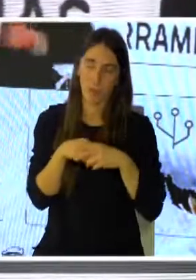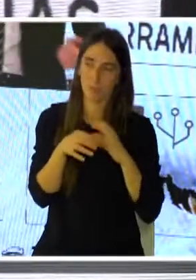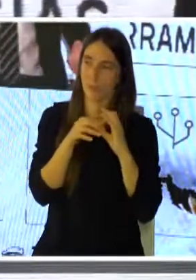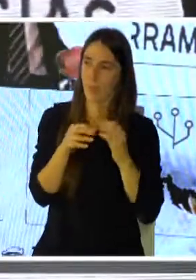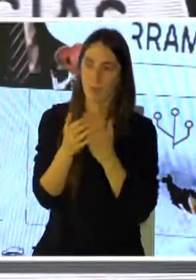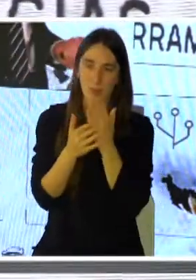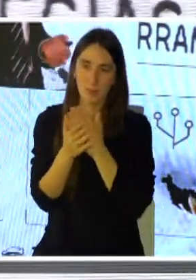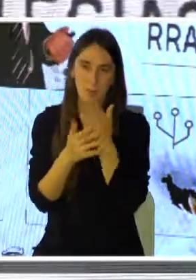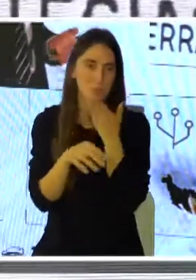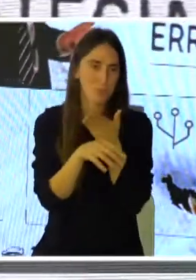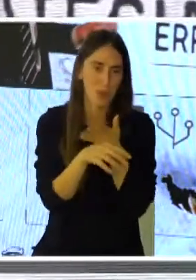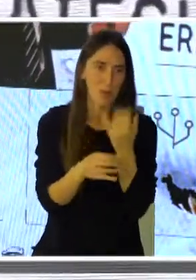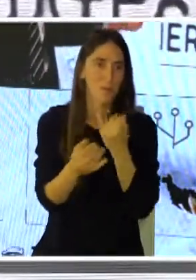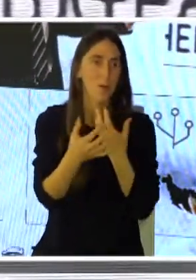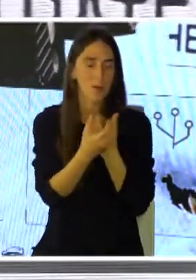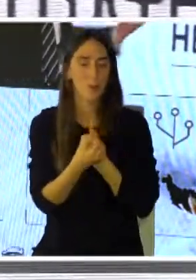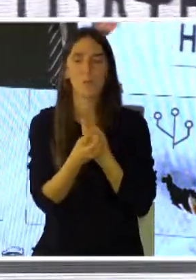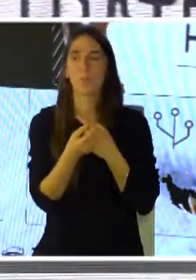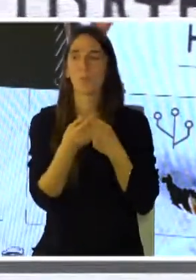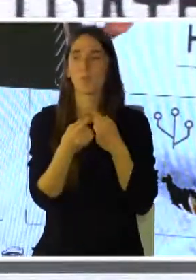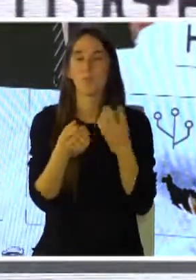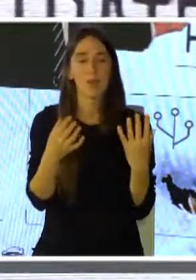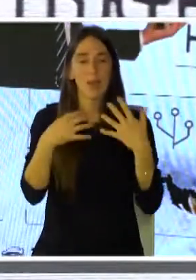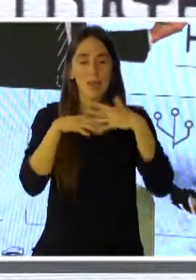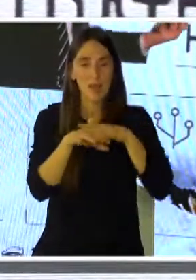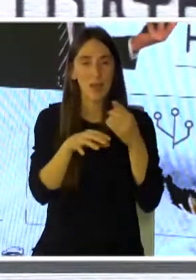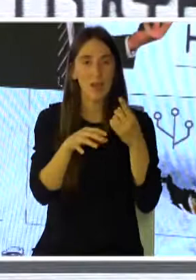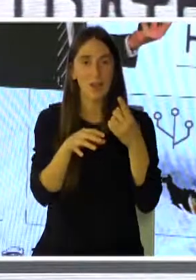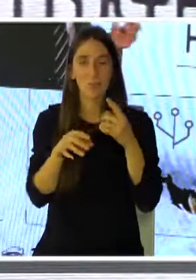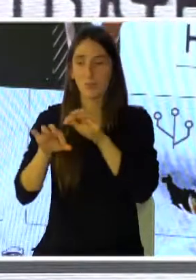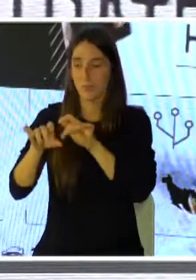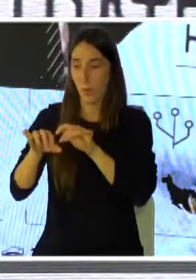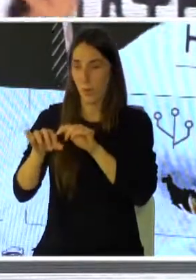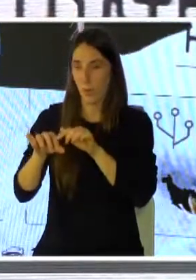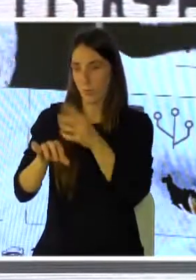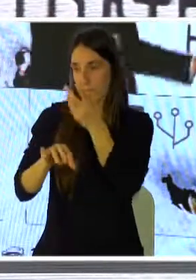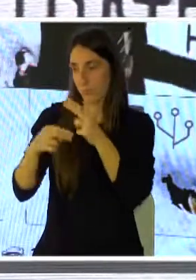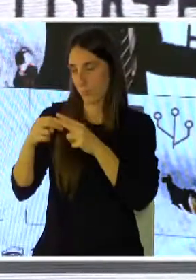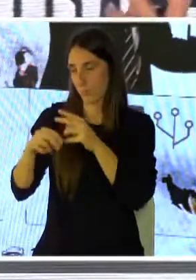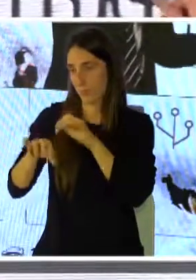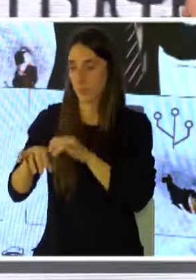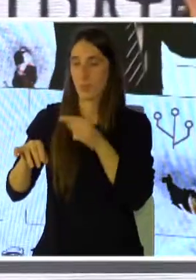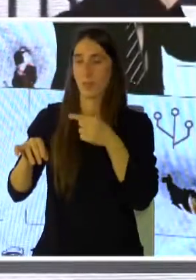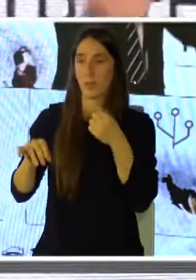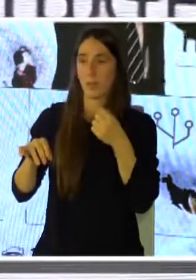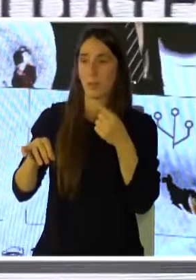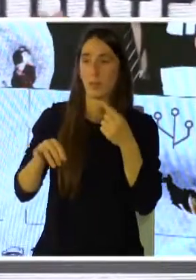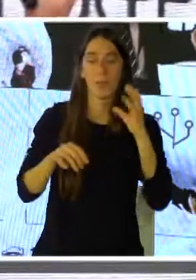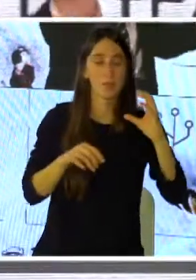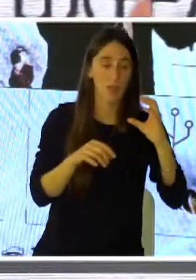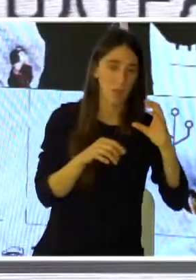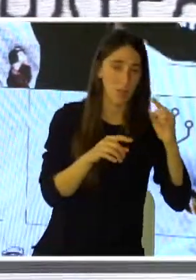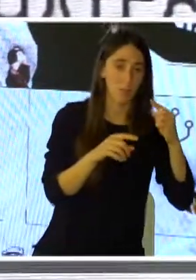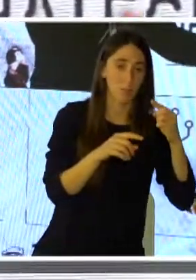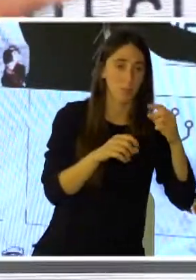los estamos demandando, como decía Carlos, es integrar esto a través de un software, ¿no? Entonces, por un lado se realiza esto en catastro y avalúo,